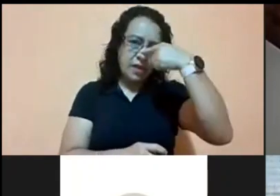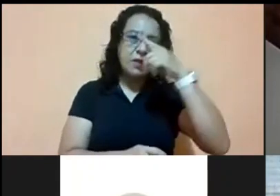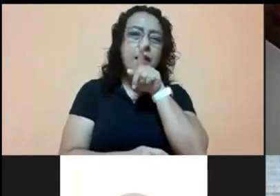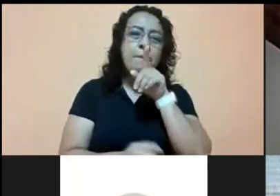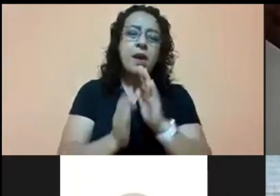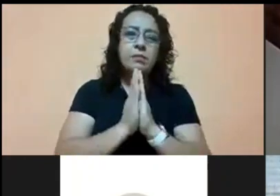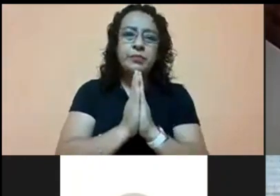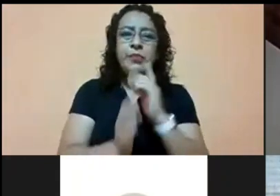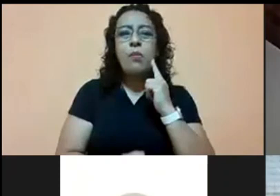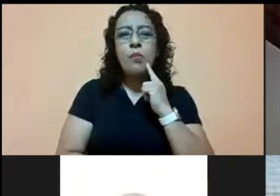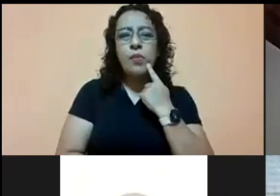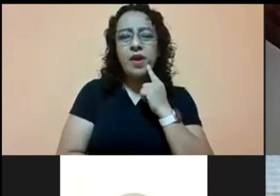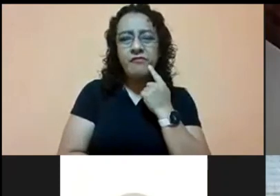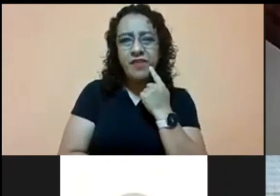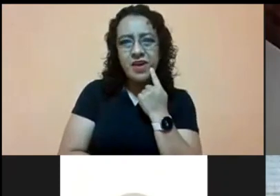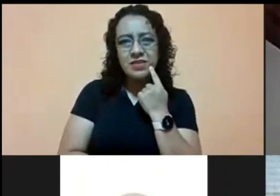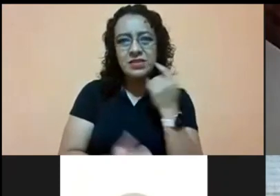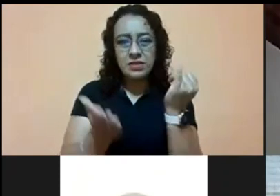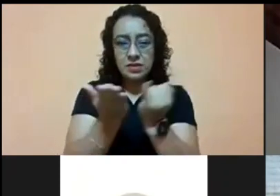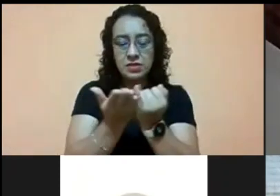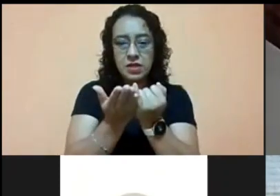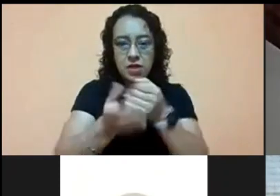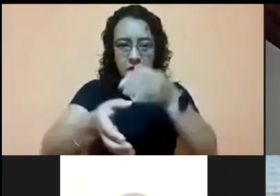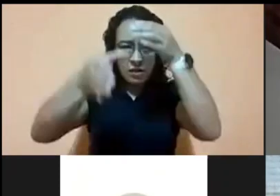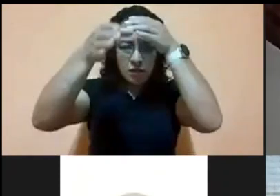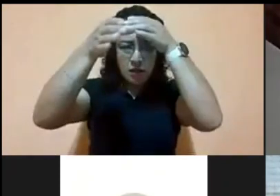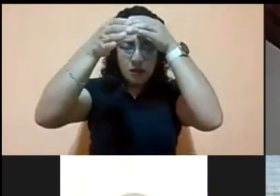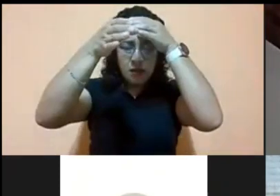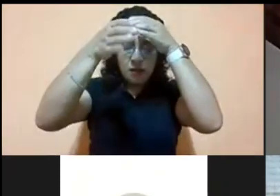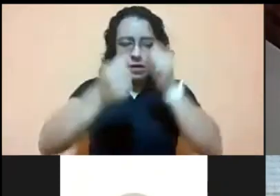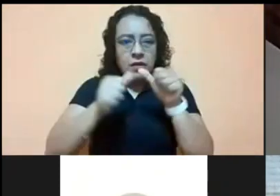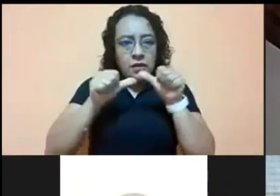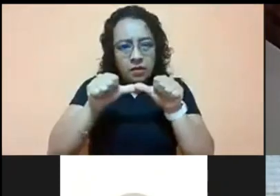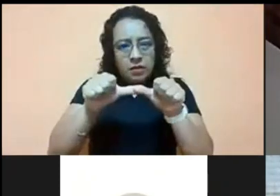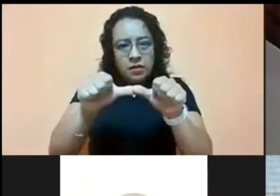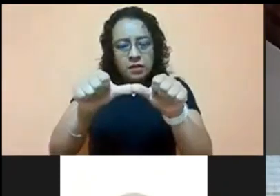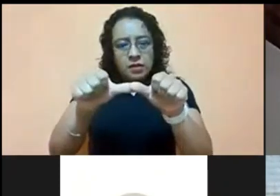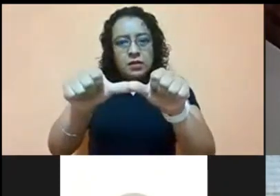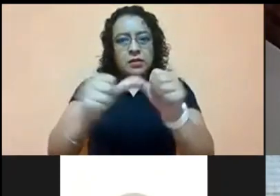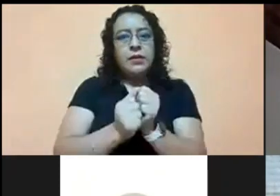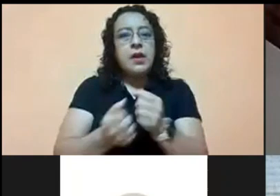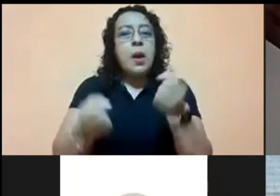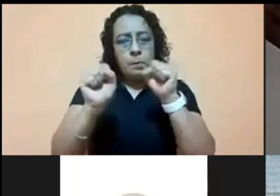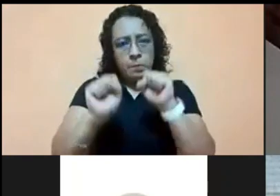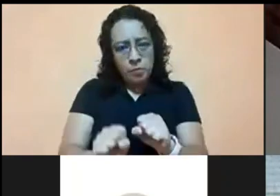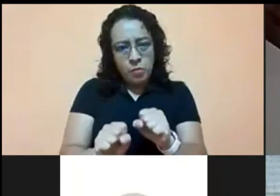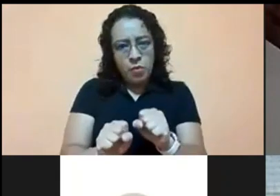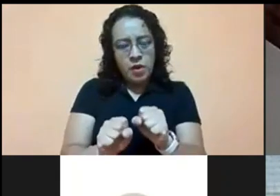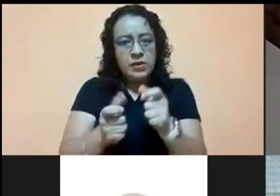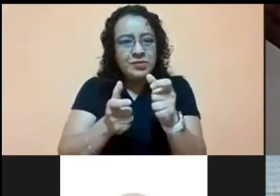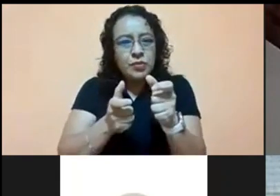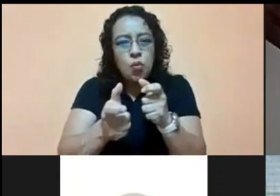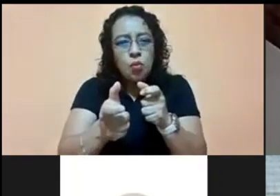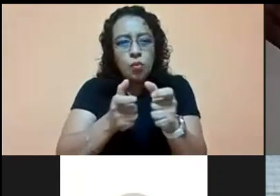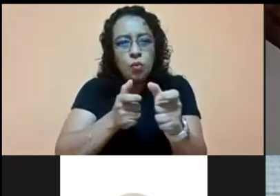institución que tú les des la sabiduría para poder seguir adelante, para que ellos puedan llevar el control de